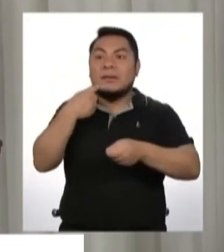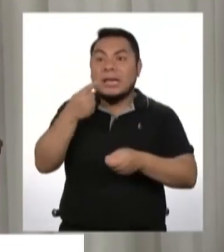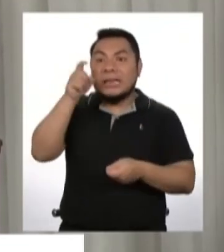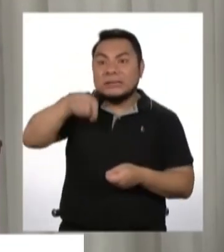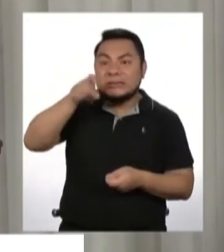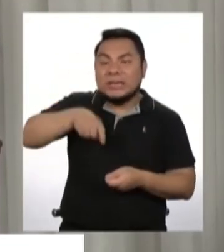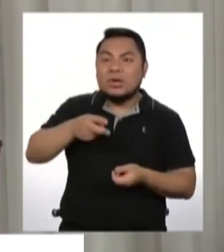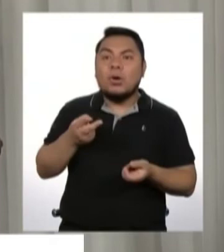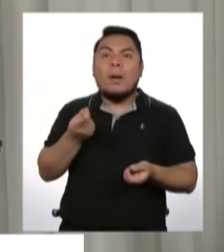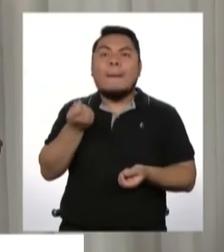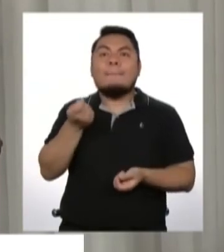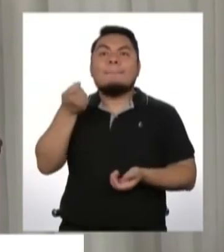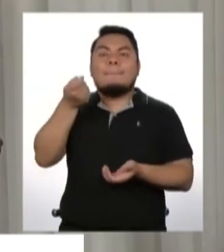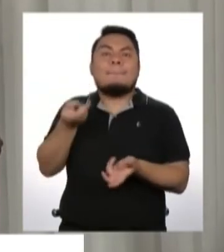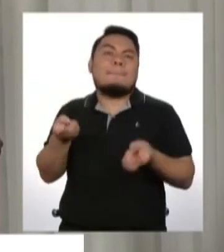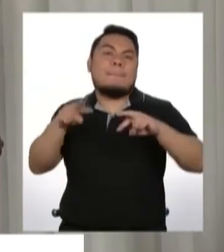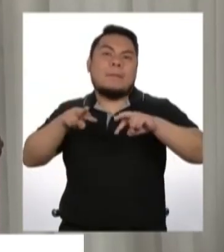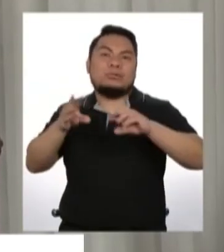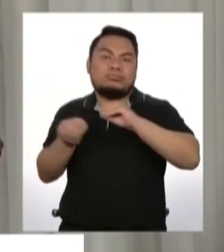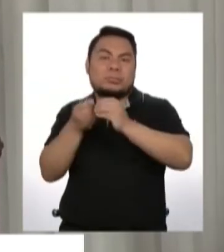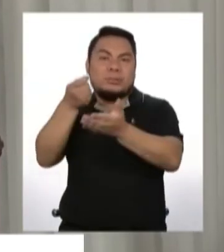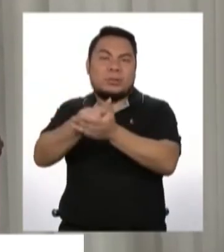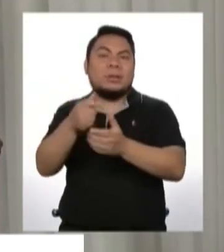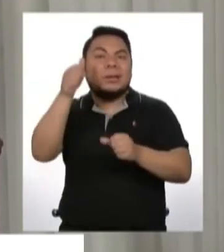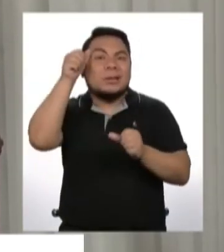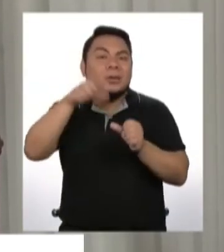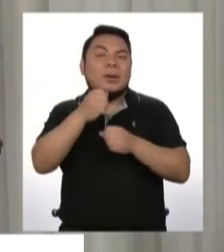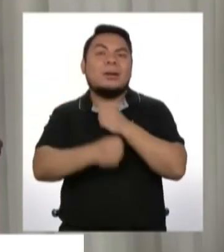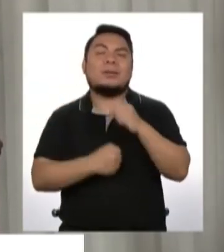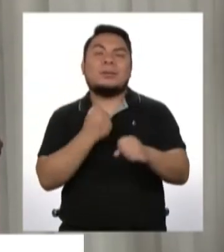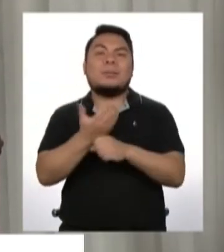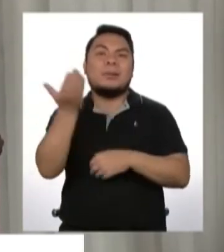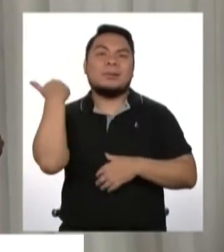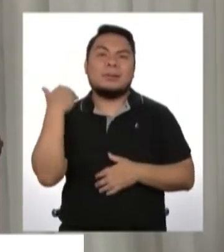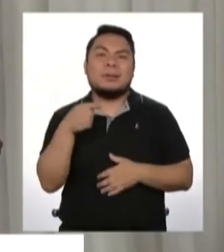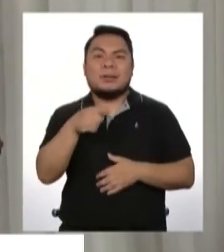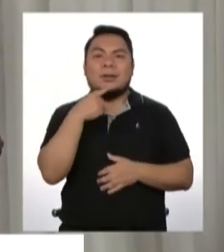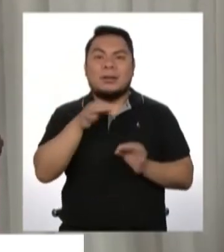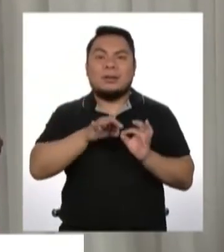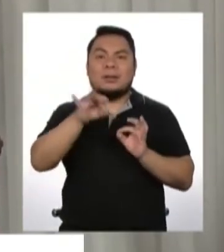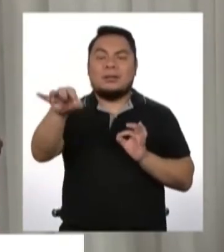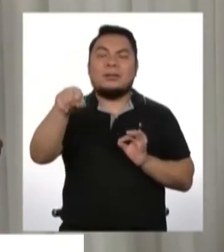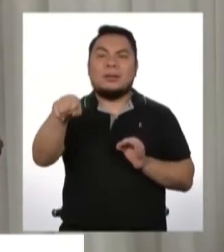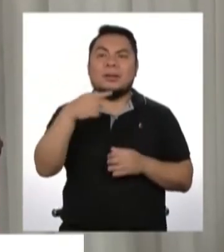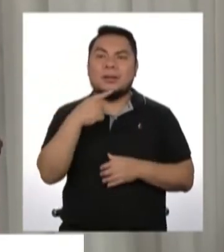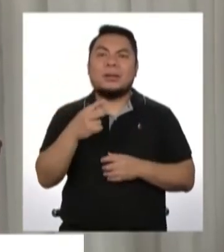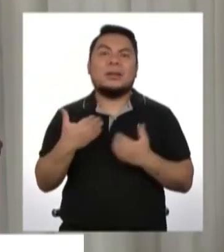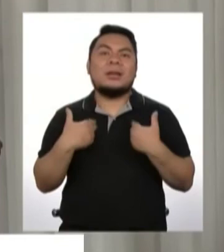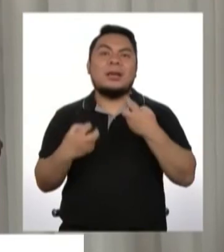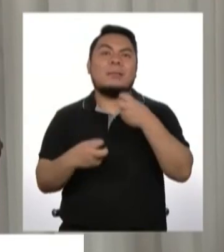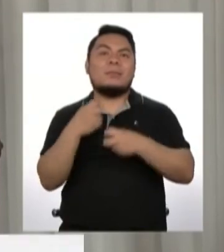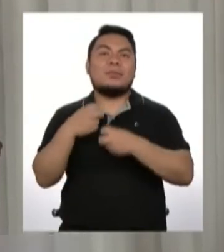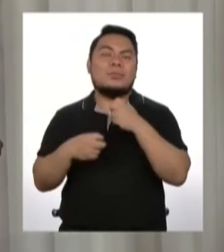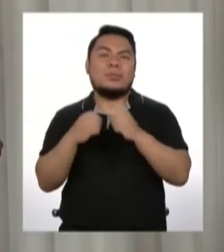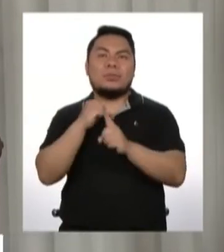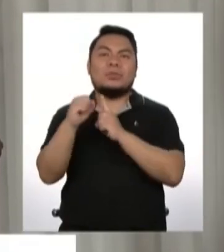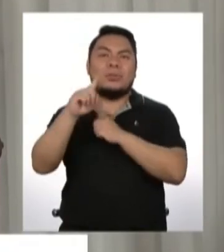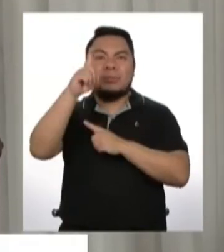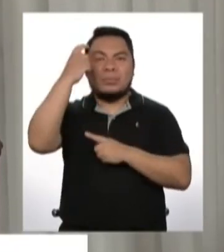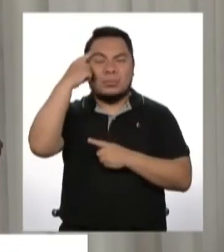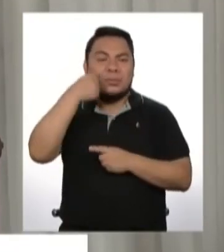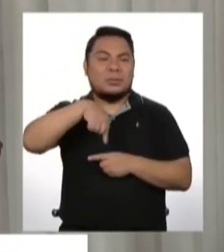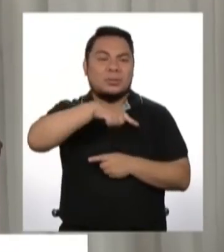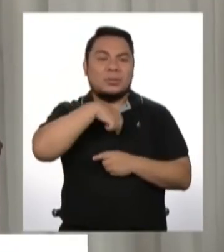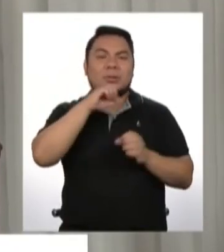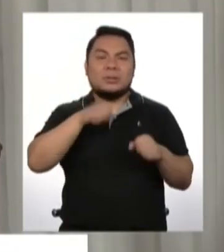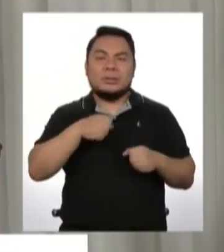algo que lo hacemos siempre. Recuerden el año pasado cuando la región tenía un problema de convulsión social y política, salimos